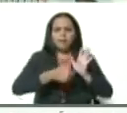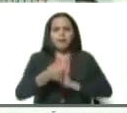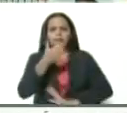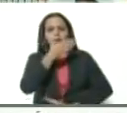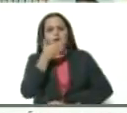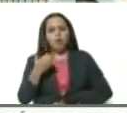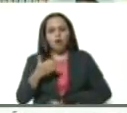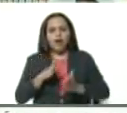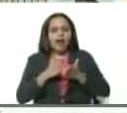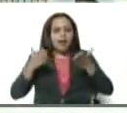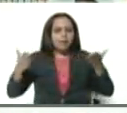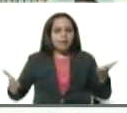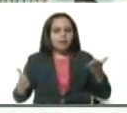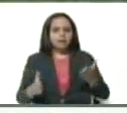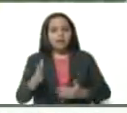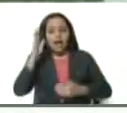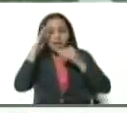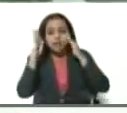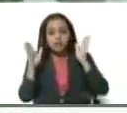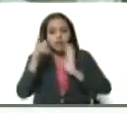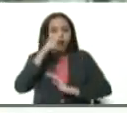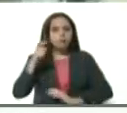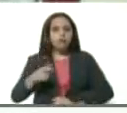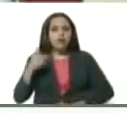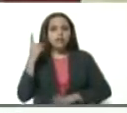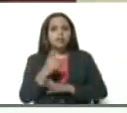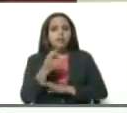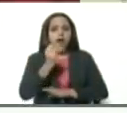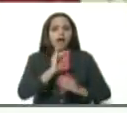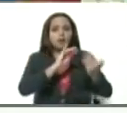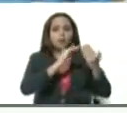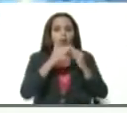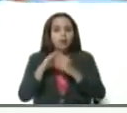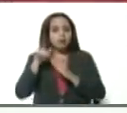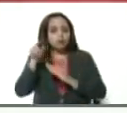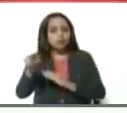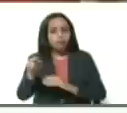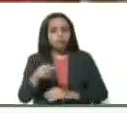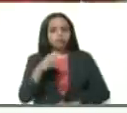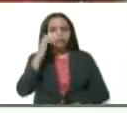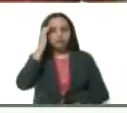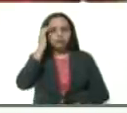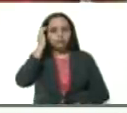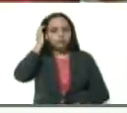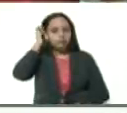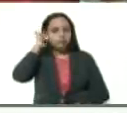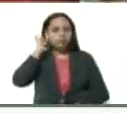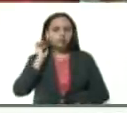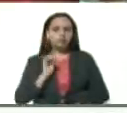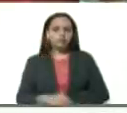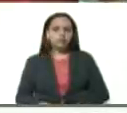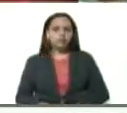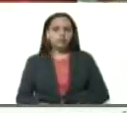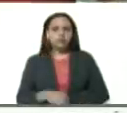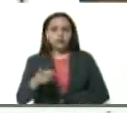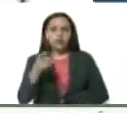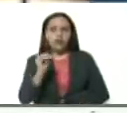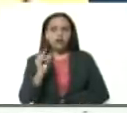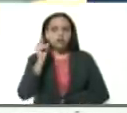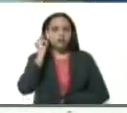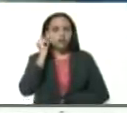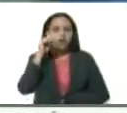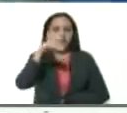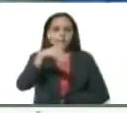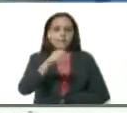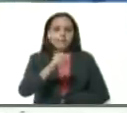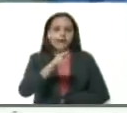mejorar, ampliar, escuchar al pueblo. Ahí queda la comuna de Guaycamacuto. Ahí estaba la compañera